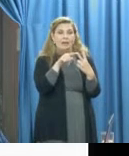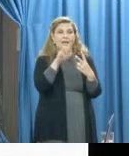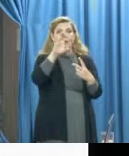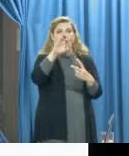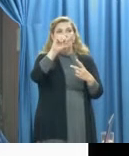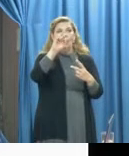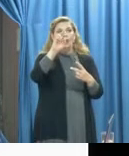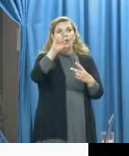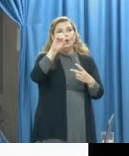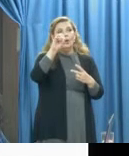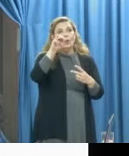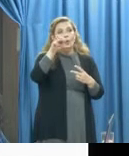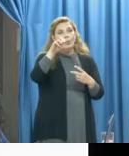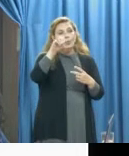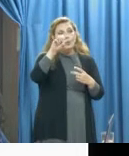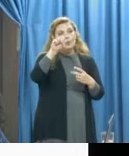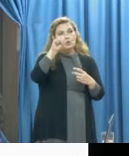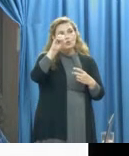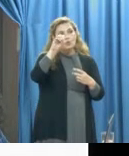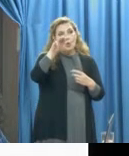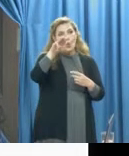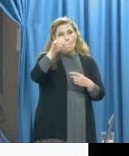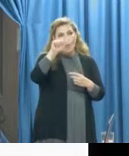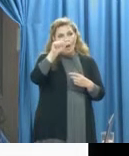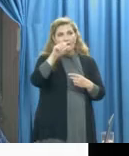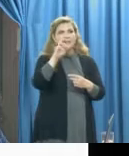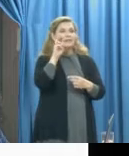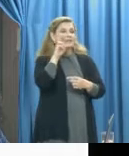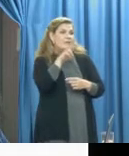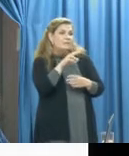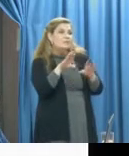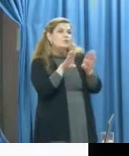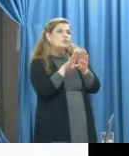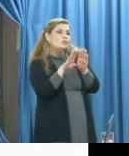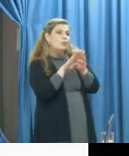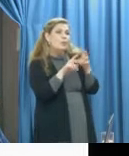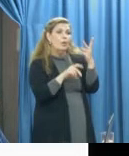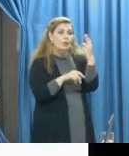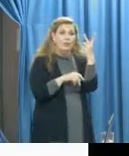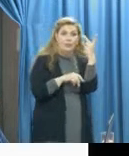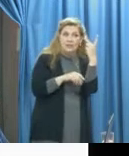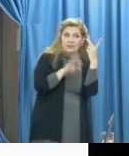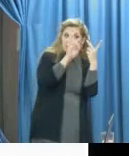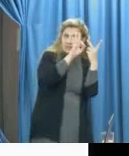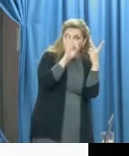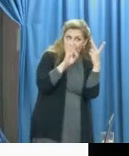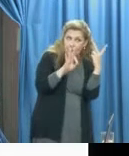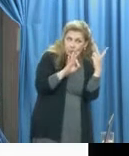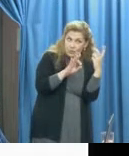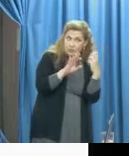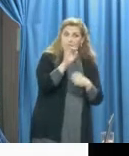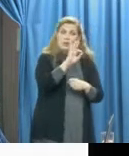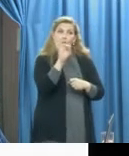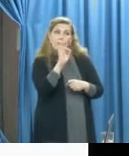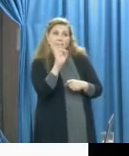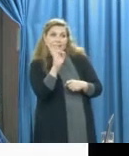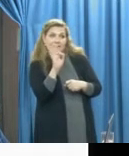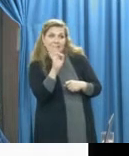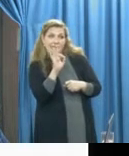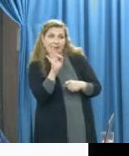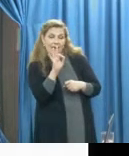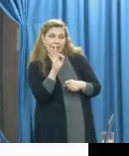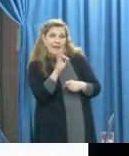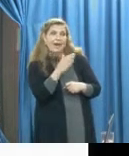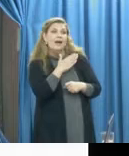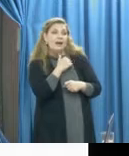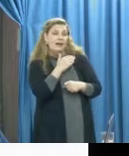cromosomas y los genes que están en estos cromosomas se da de esta manera. El 25% de probabilidad